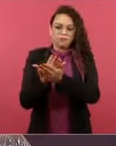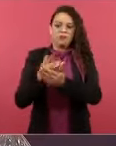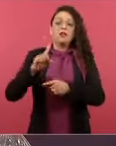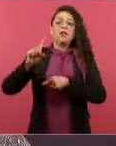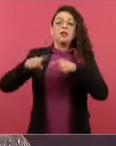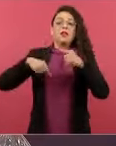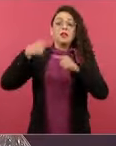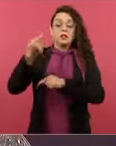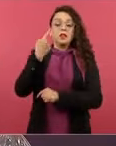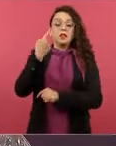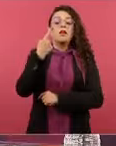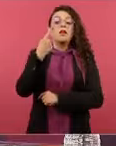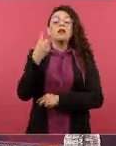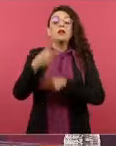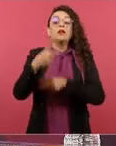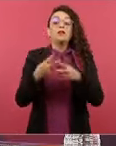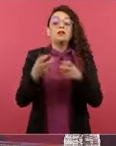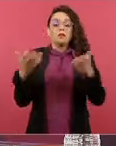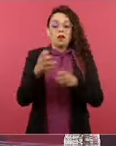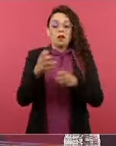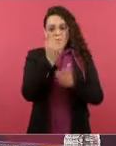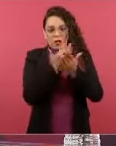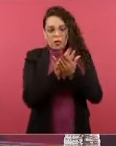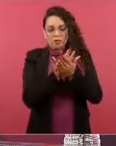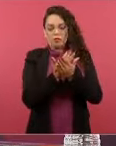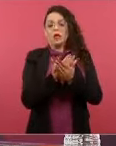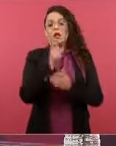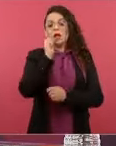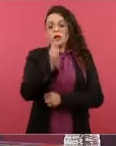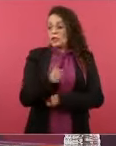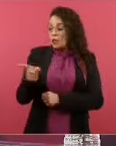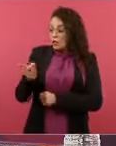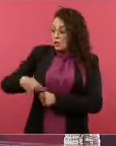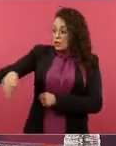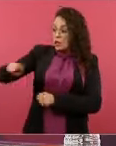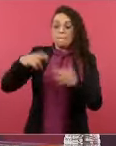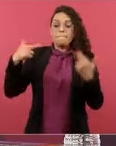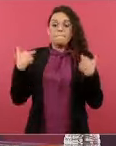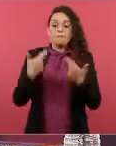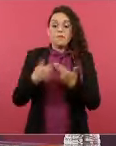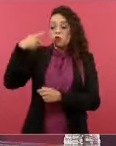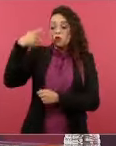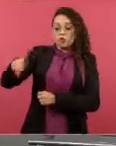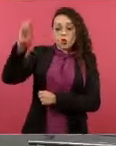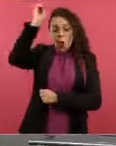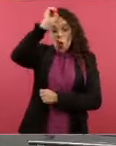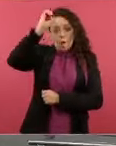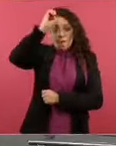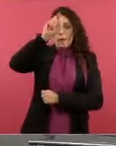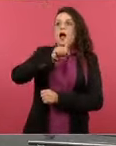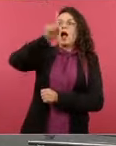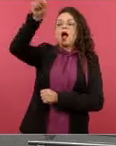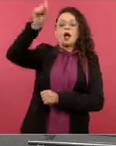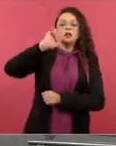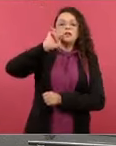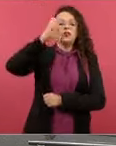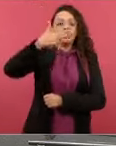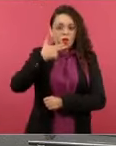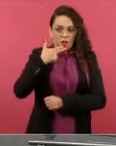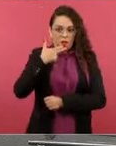le vamos a hacer. Hay que escuchar las opiniones también de las maestras, de los maestros del estado de Chihuahua, de los padres